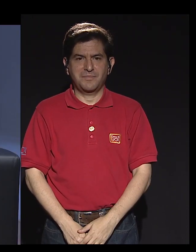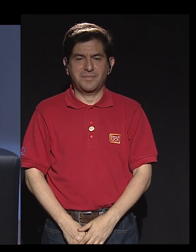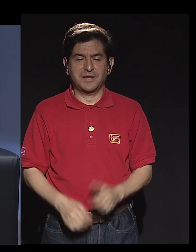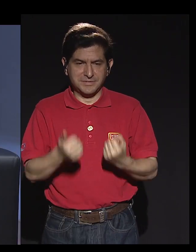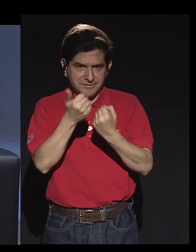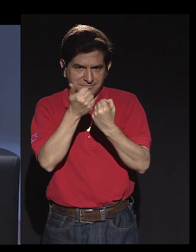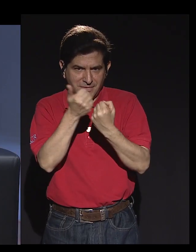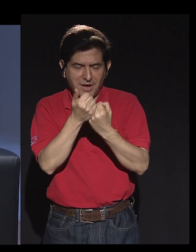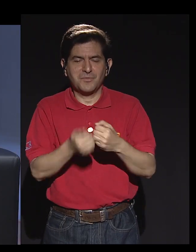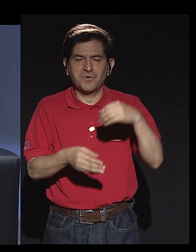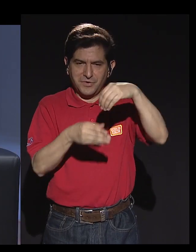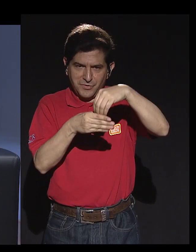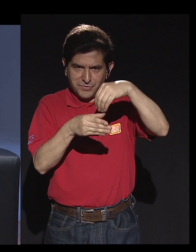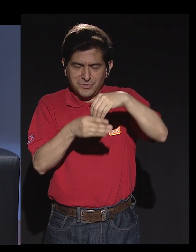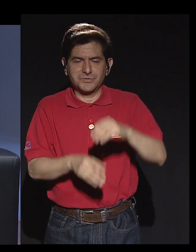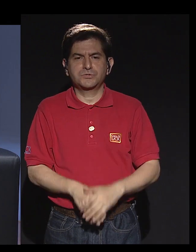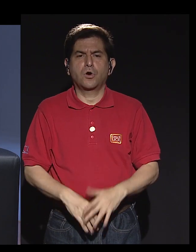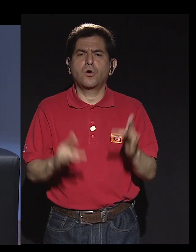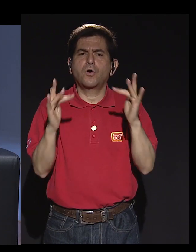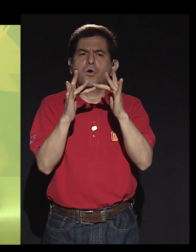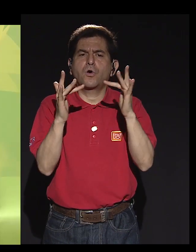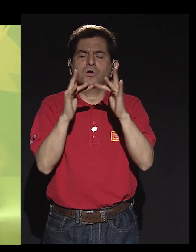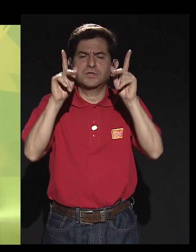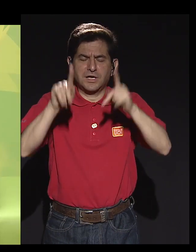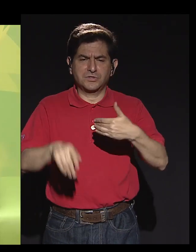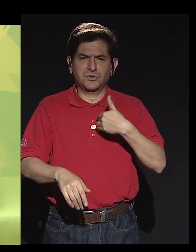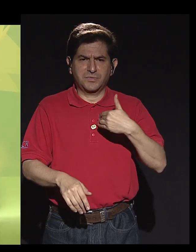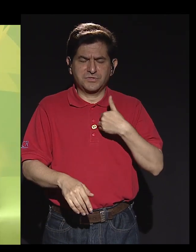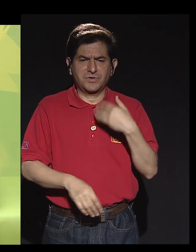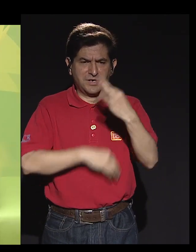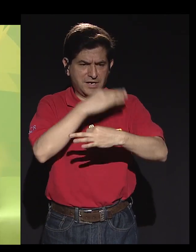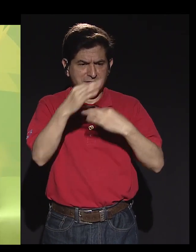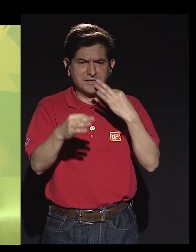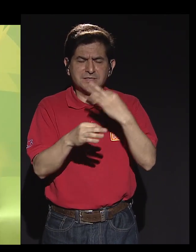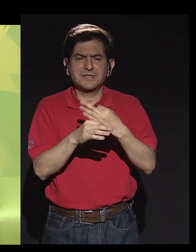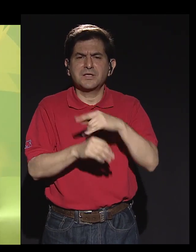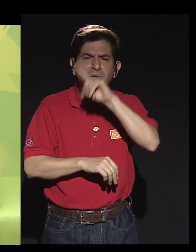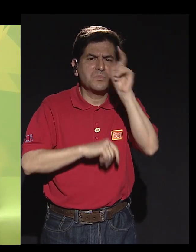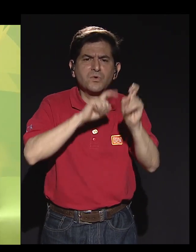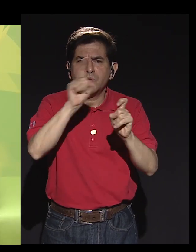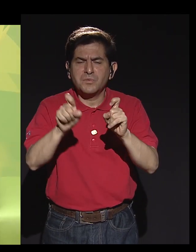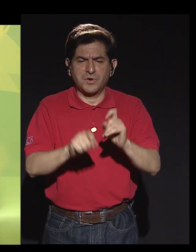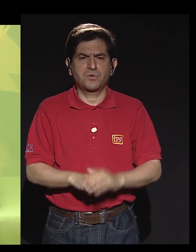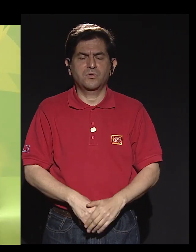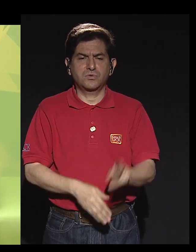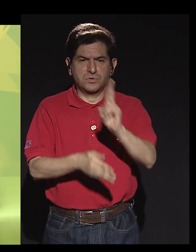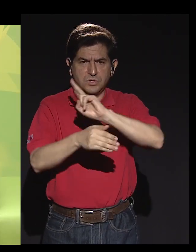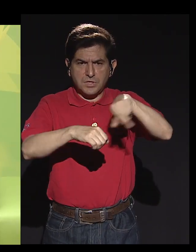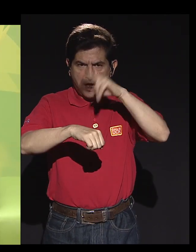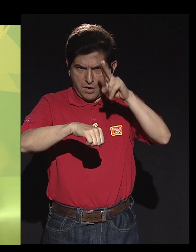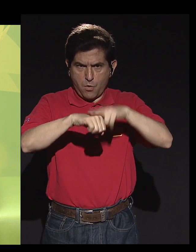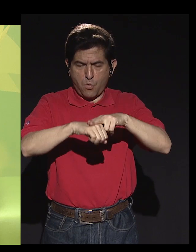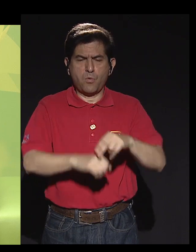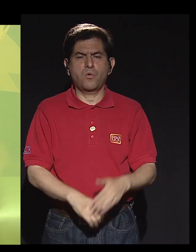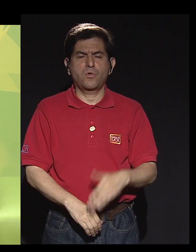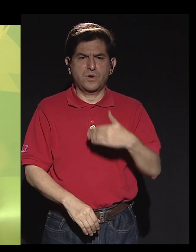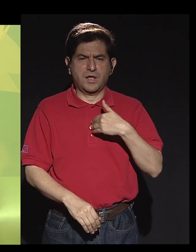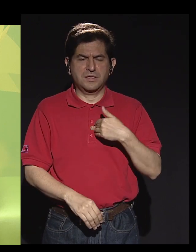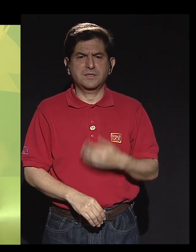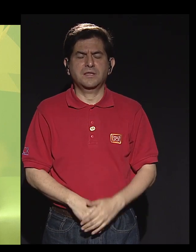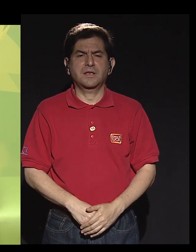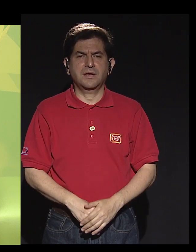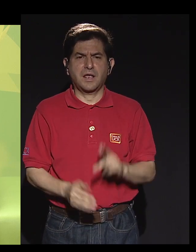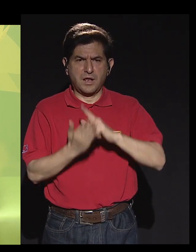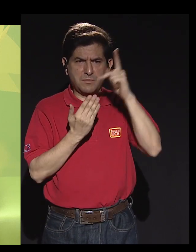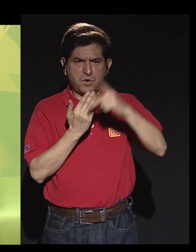ambas que hayan dado este aporte. ¿Algún contacto, si la gente tiene alguna consulta, ¿verdad? Bueno, en la Universidad Nacional existe